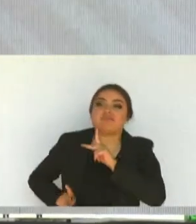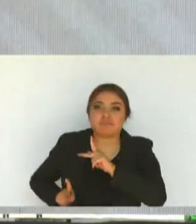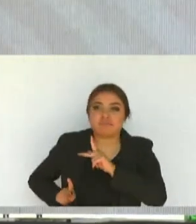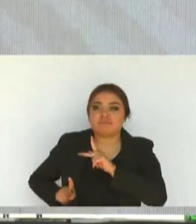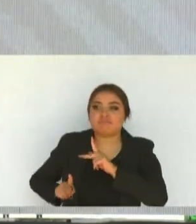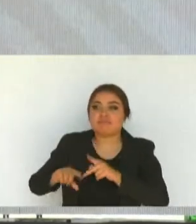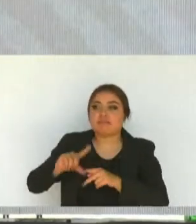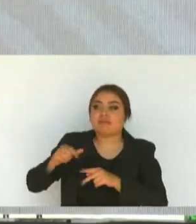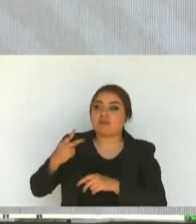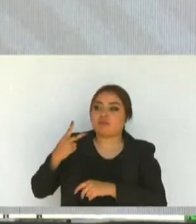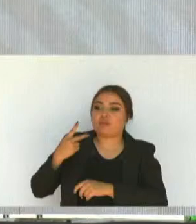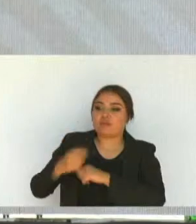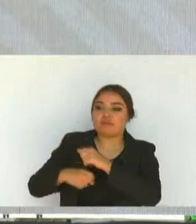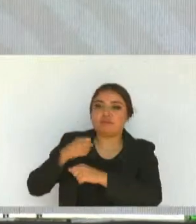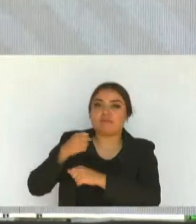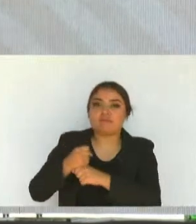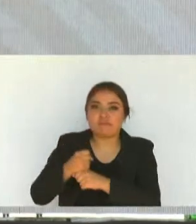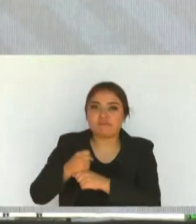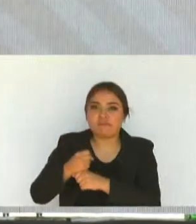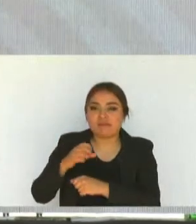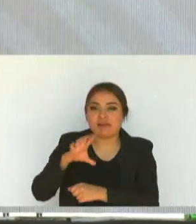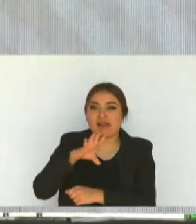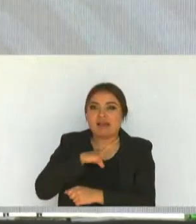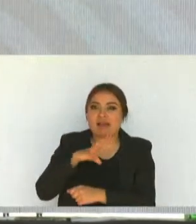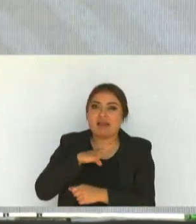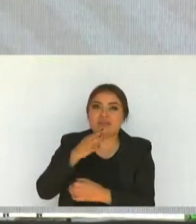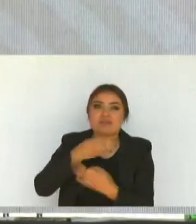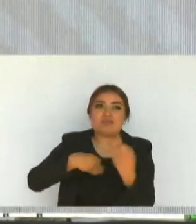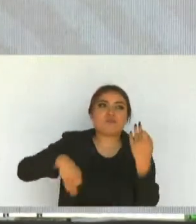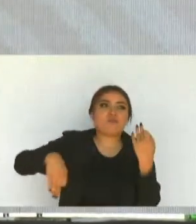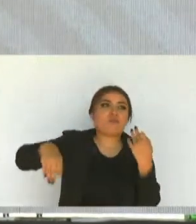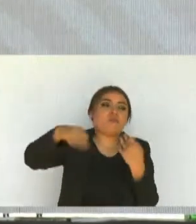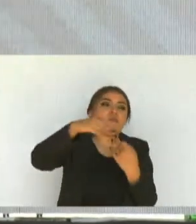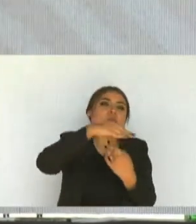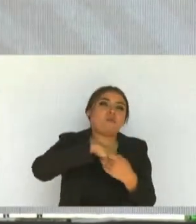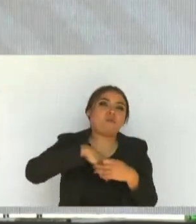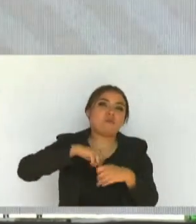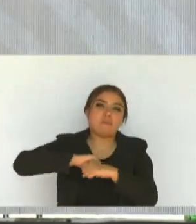los 2 años que tuvimos todos en la entrega